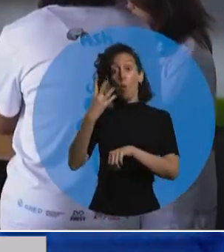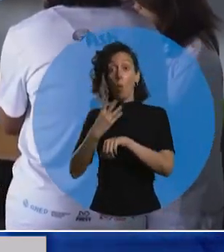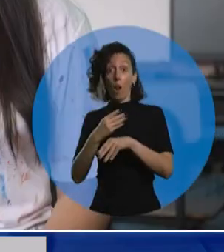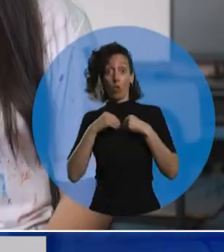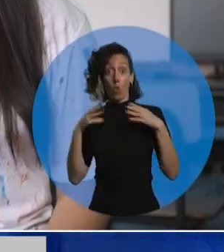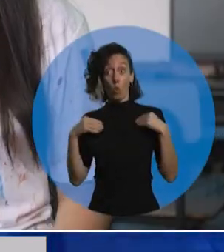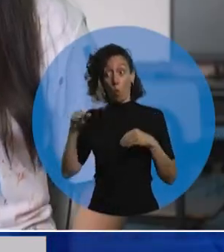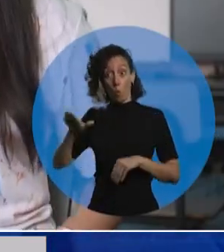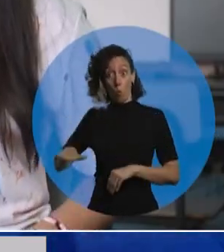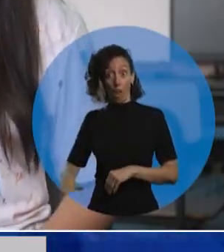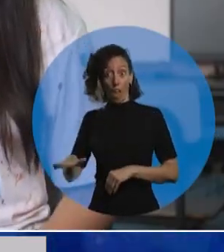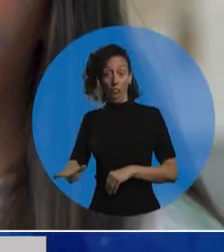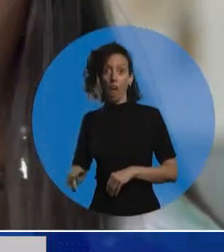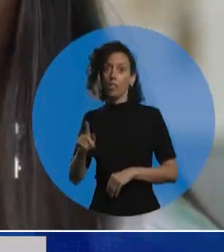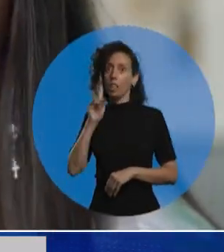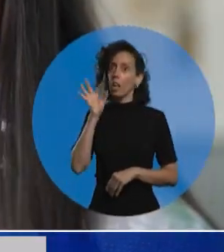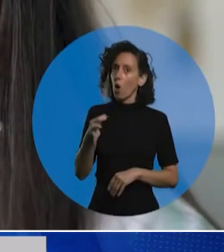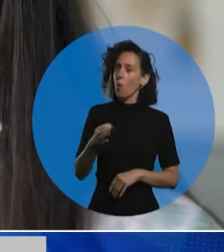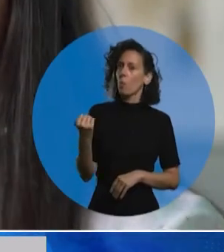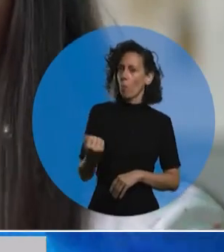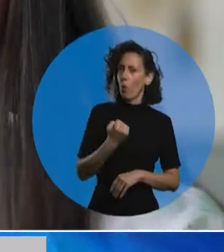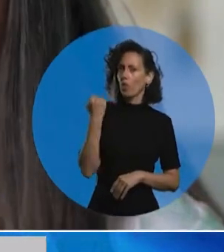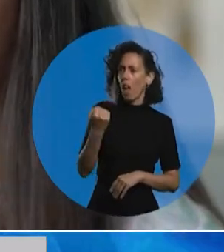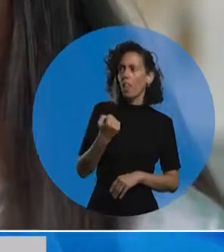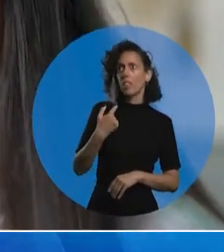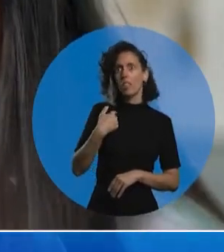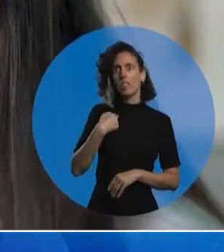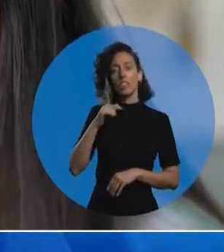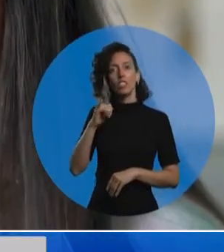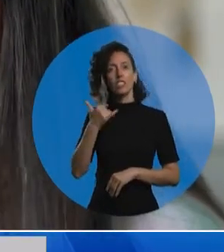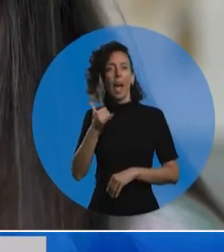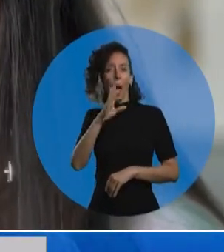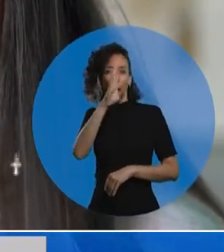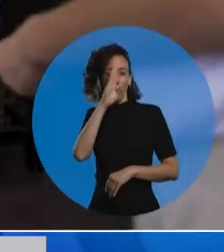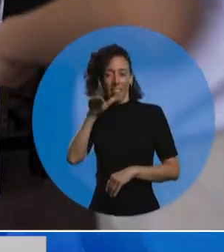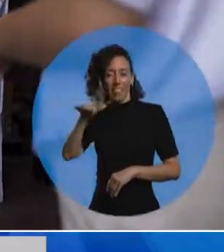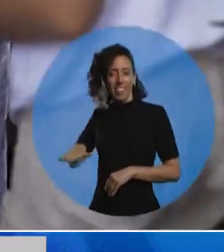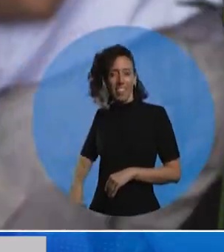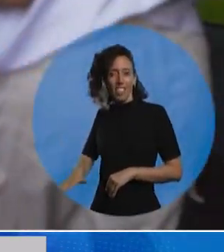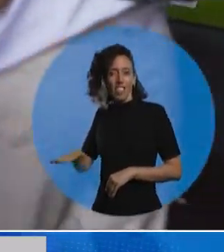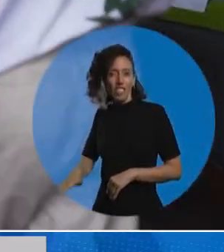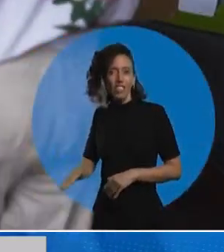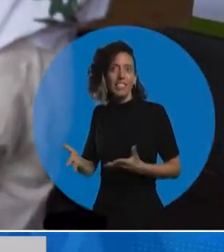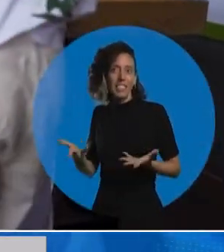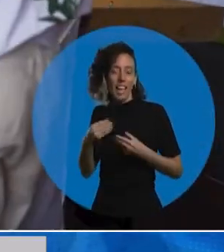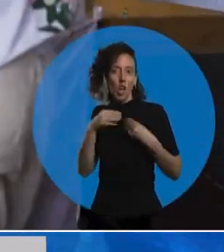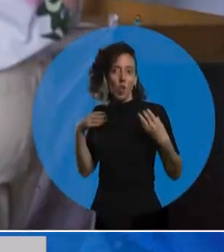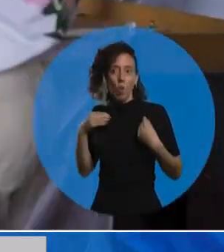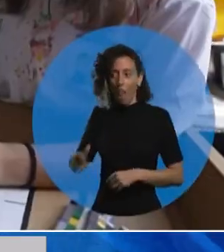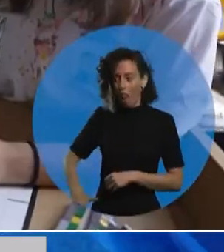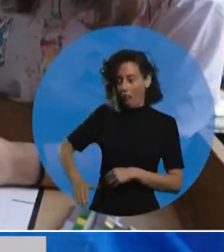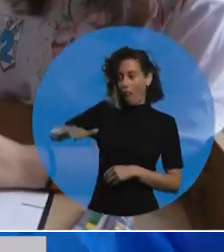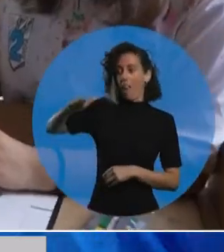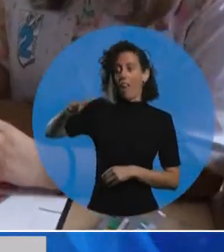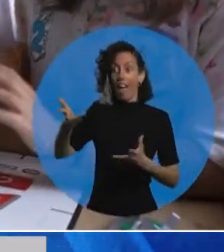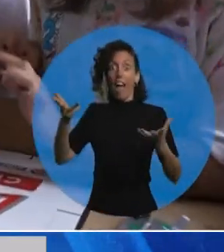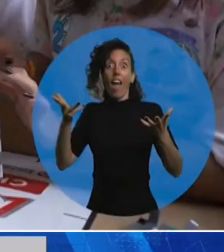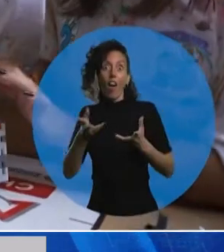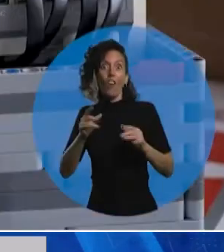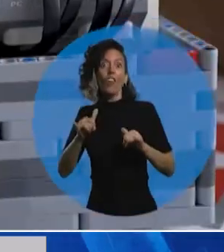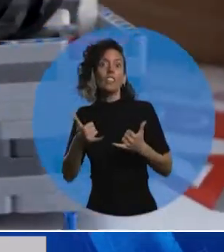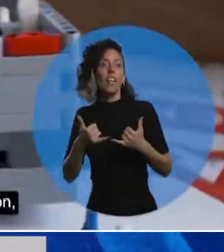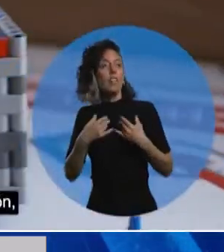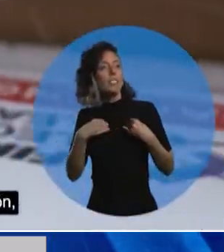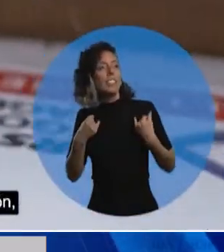carreras. Entonces, bueno, con estos principios de colaboración, de creatividad, de equidad, autonomía, pensamiento